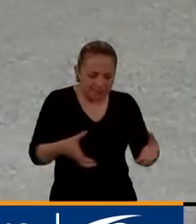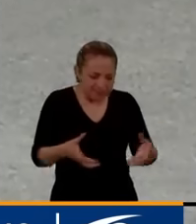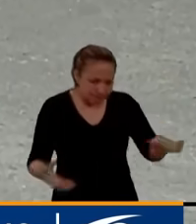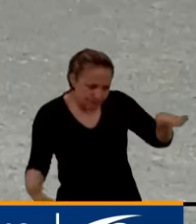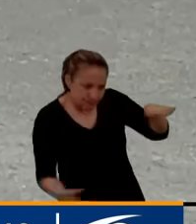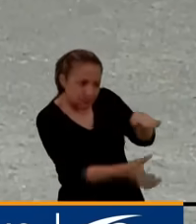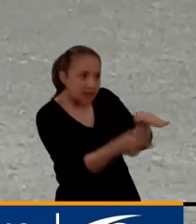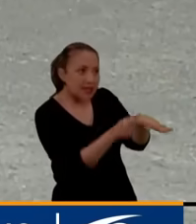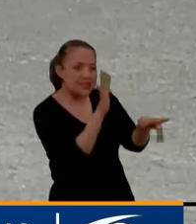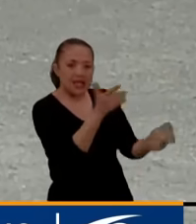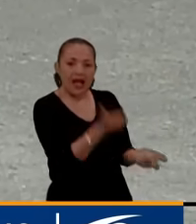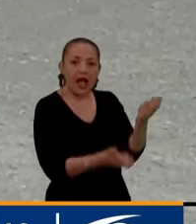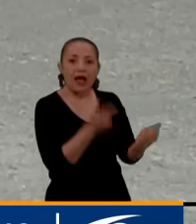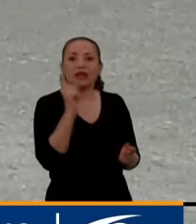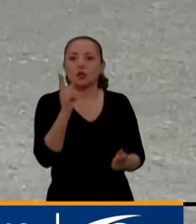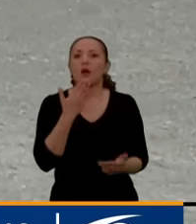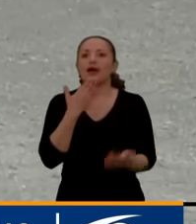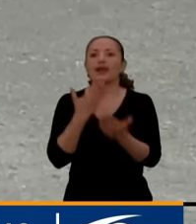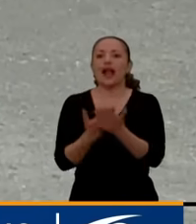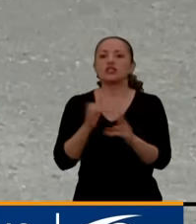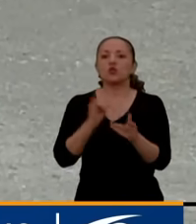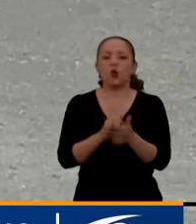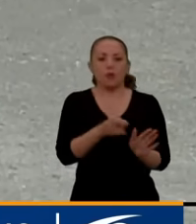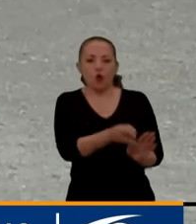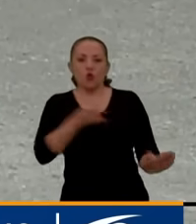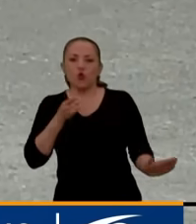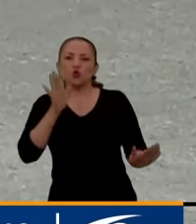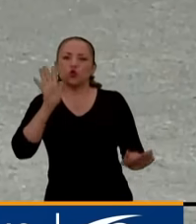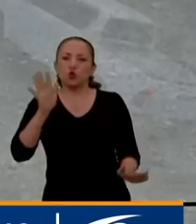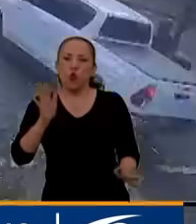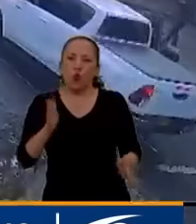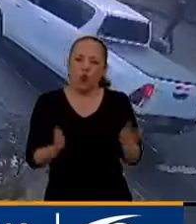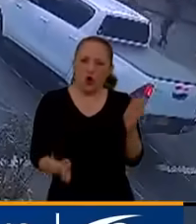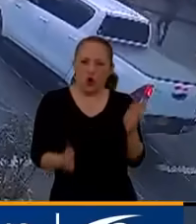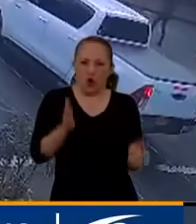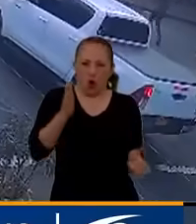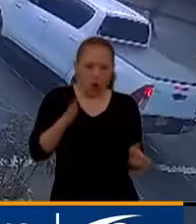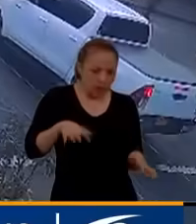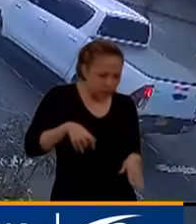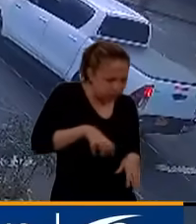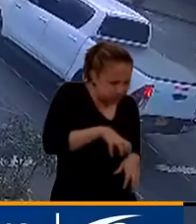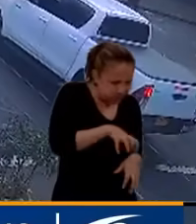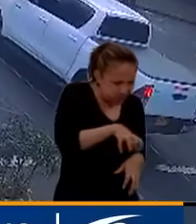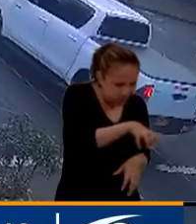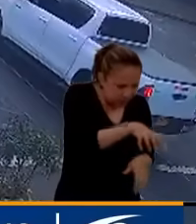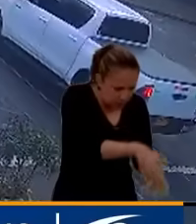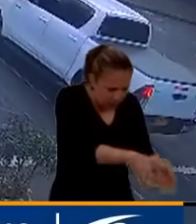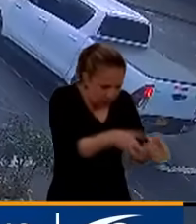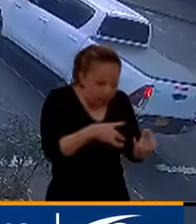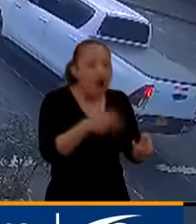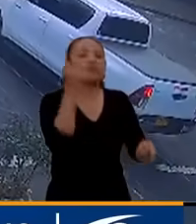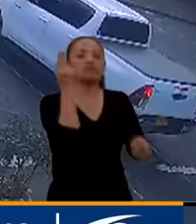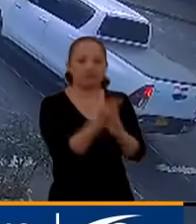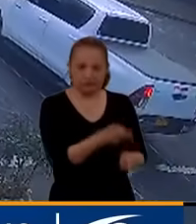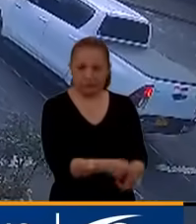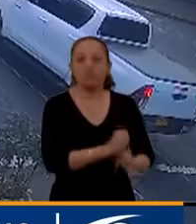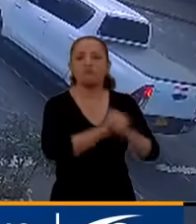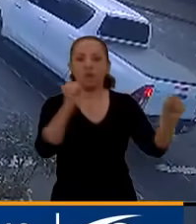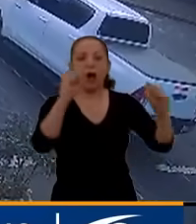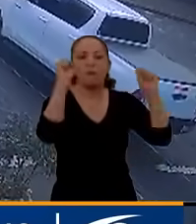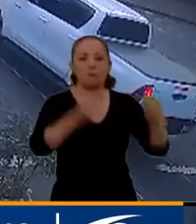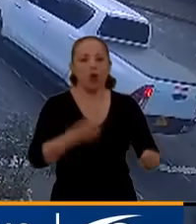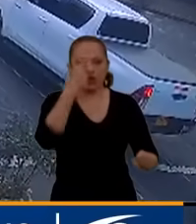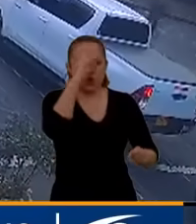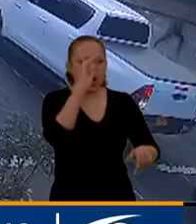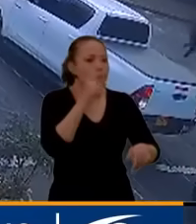que, gracias a una maniobra del robot de antiexplosivos, se pudo determinar que sí tenía una carga que en cualquier momento podía